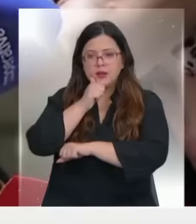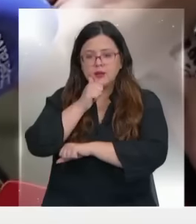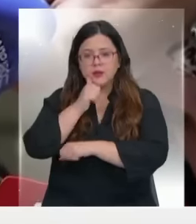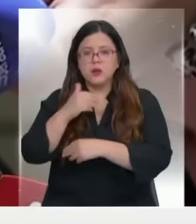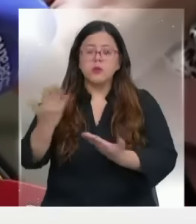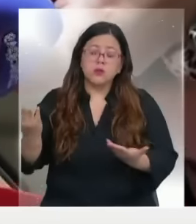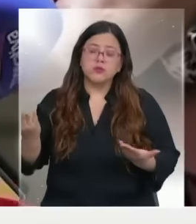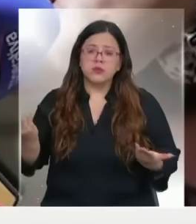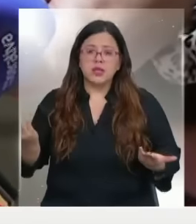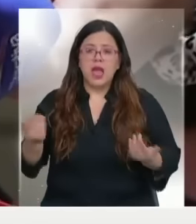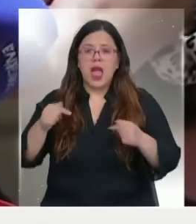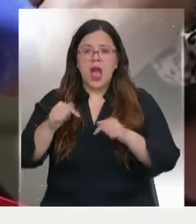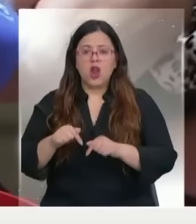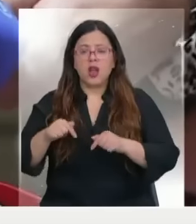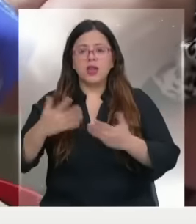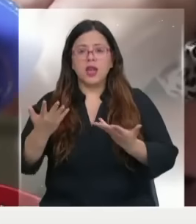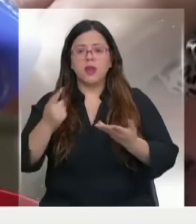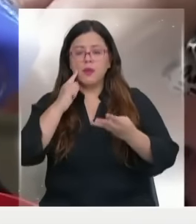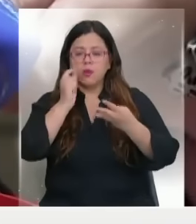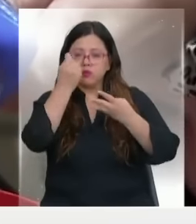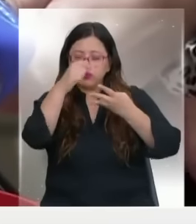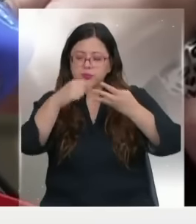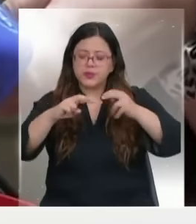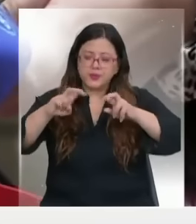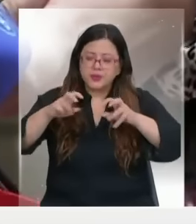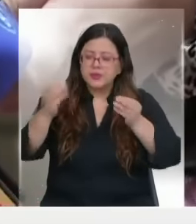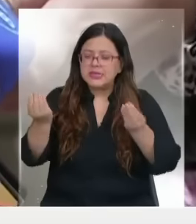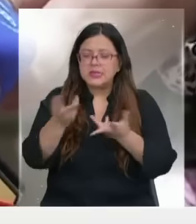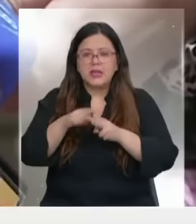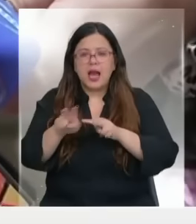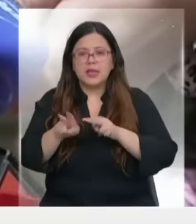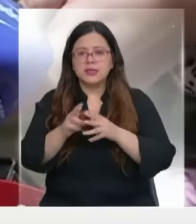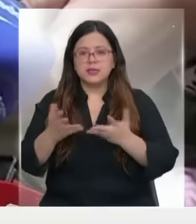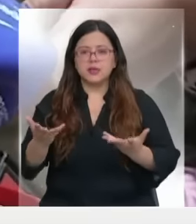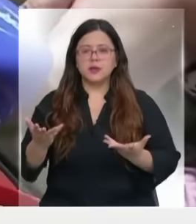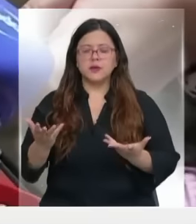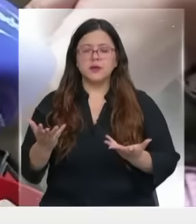Bueno, vamos a ahora a revisar bien qué es lo que podemos hacer.